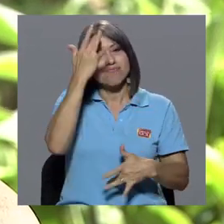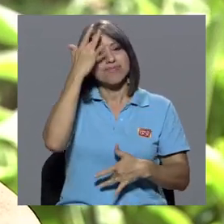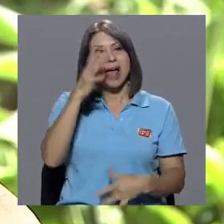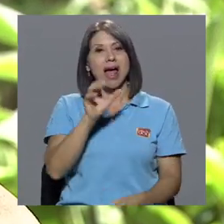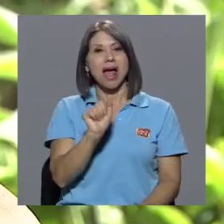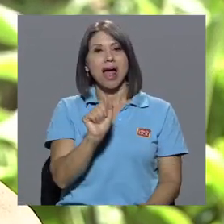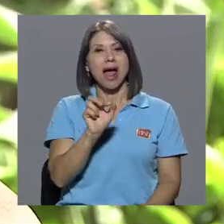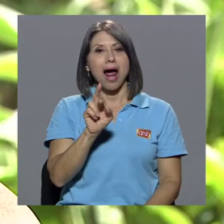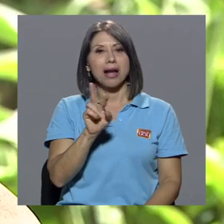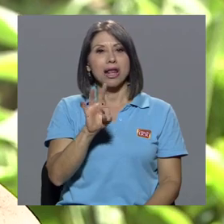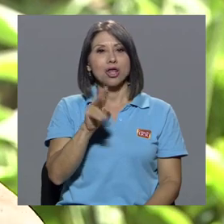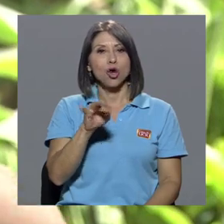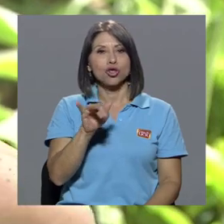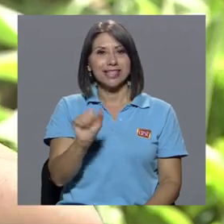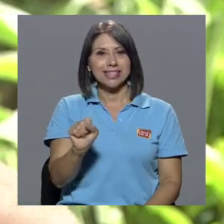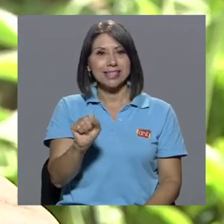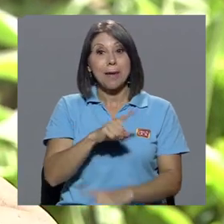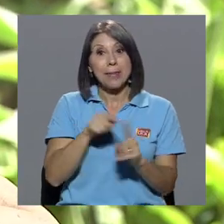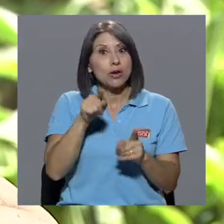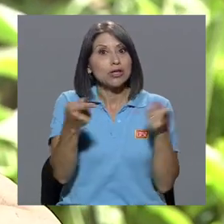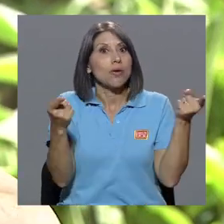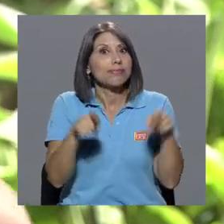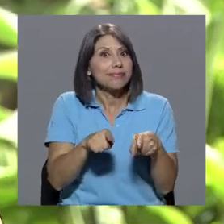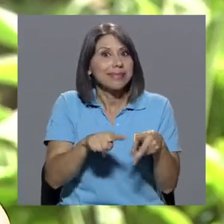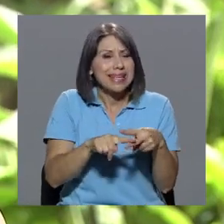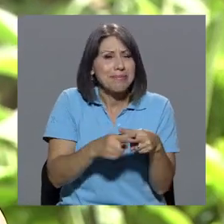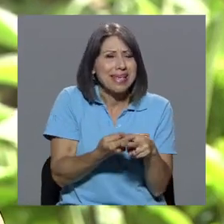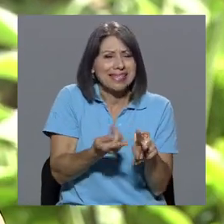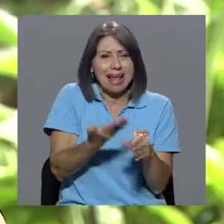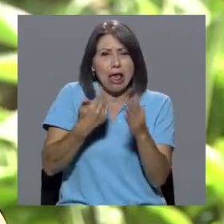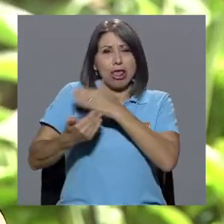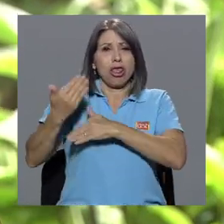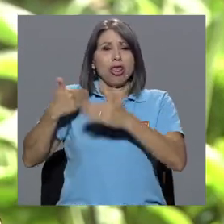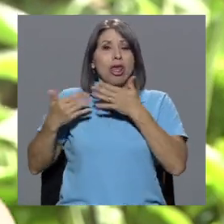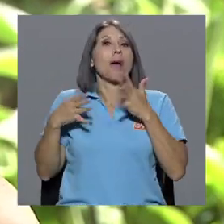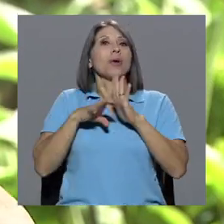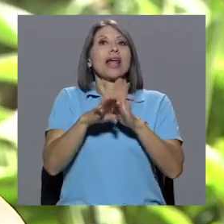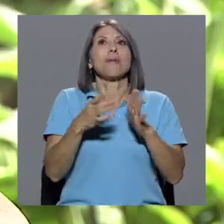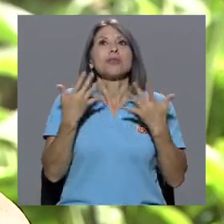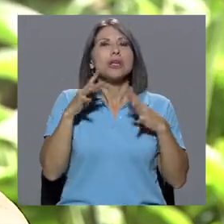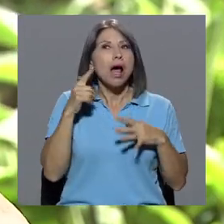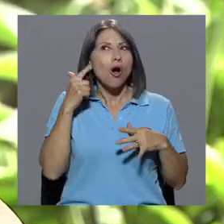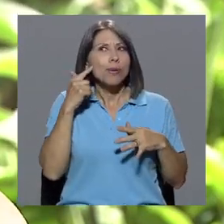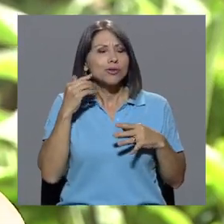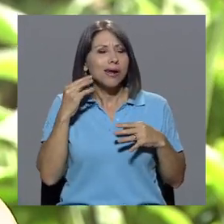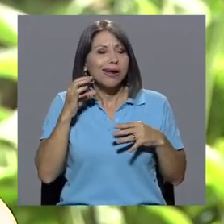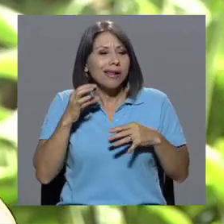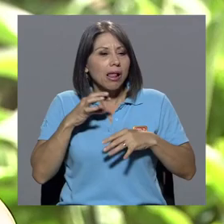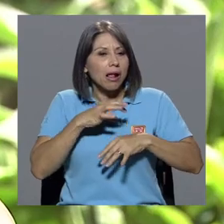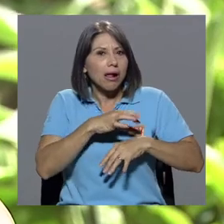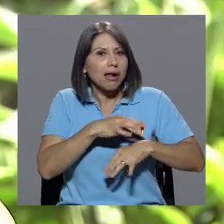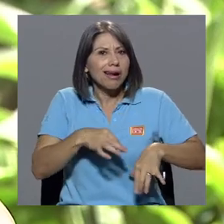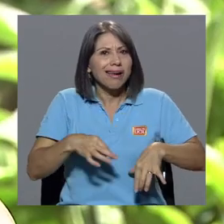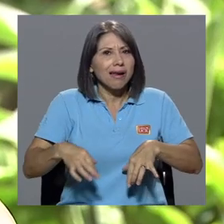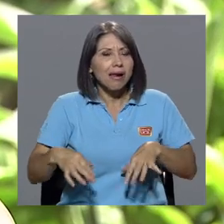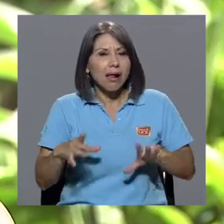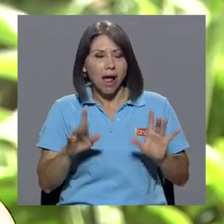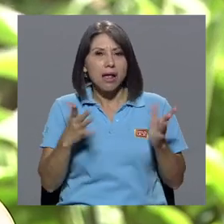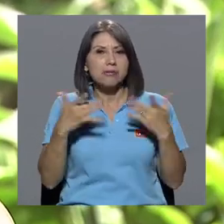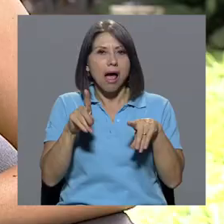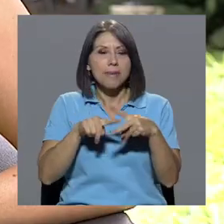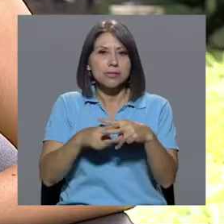artrosis. Claro, el fenómeno empieza desde mucho tiempo atrás. Con solamente que ya nos crujan las articulaciones, ya empezó el fenómeno de